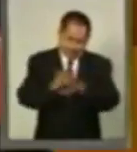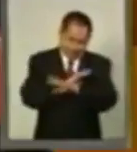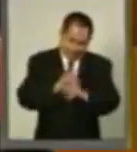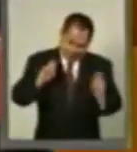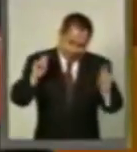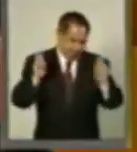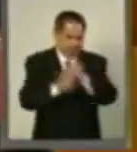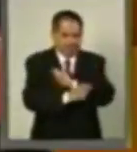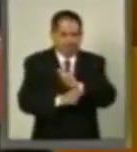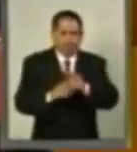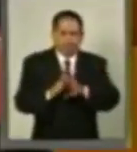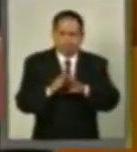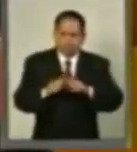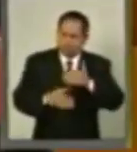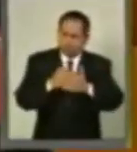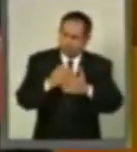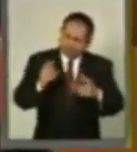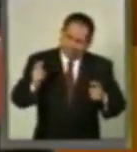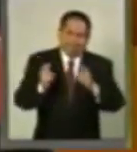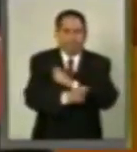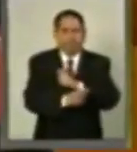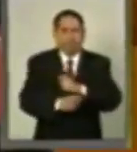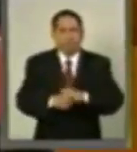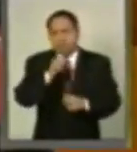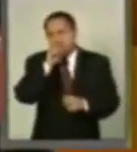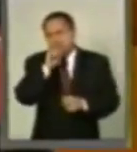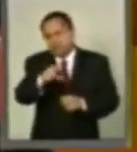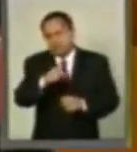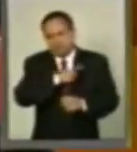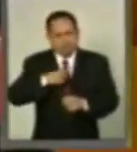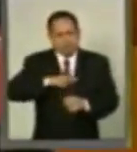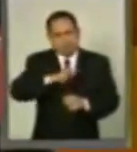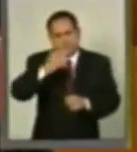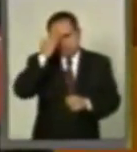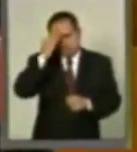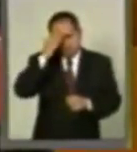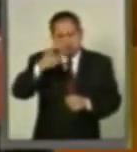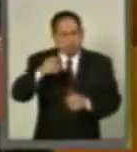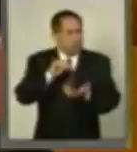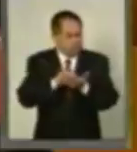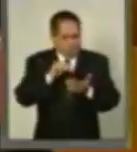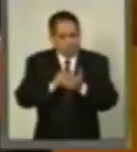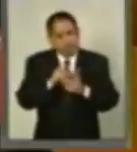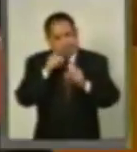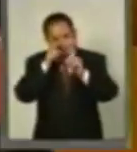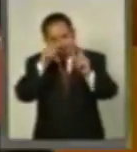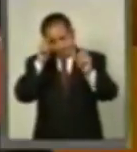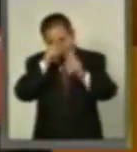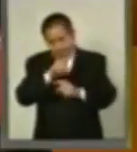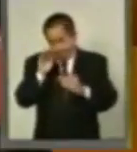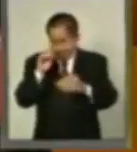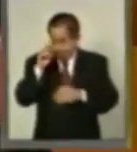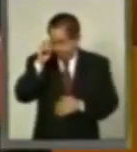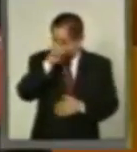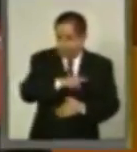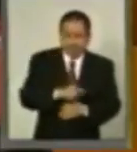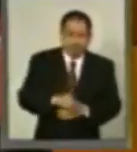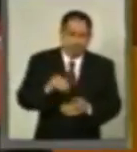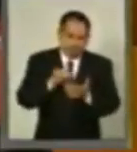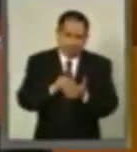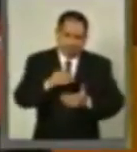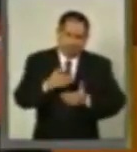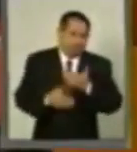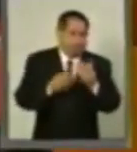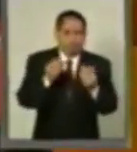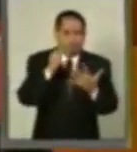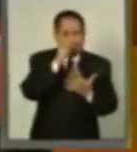ha cambiado la forma de hacer las cosas. También tenemos que reconocer que los retos siguen siendo grandes y tienen que seguir siendo